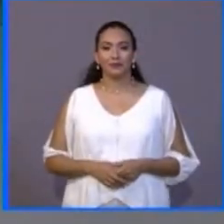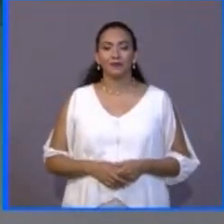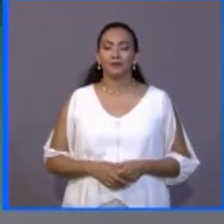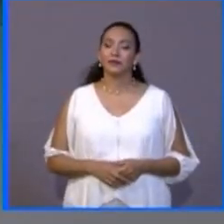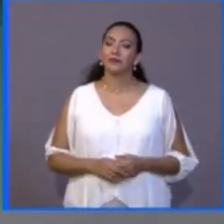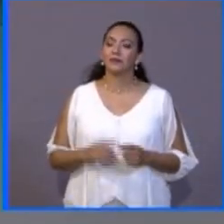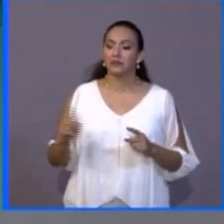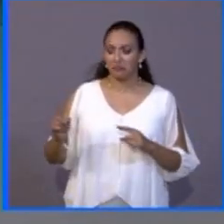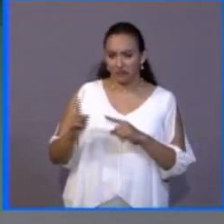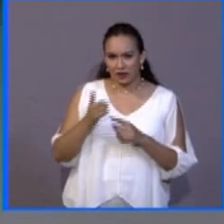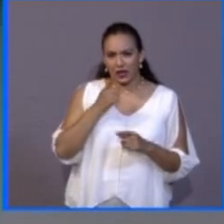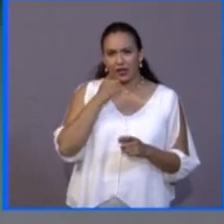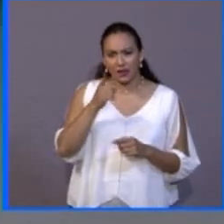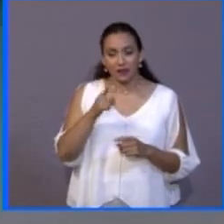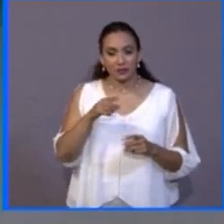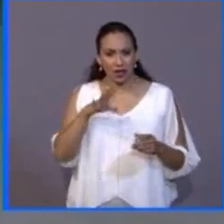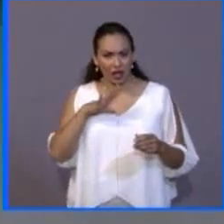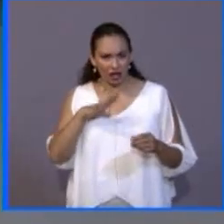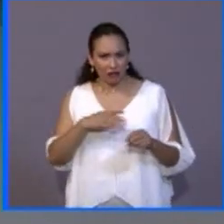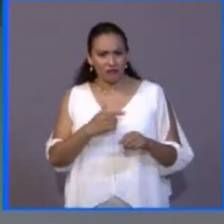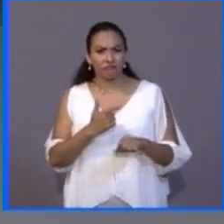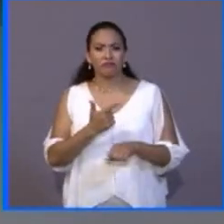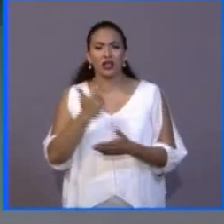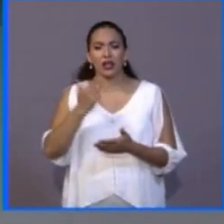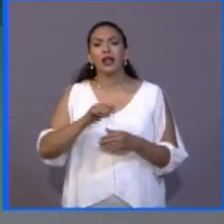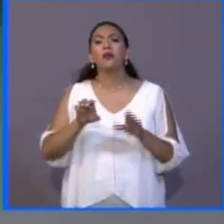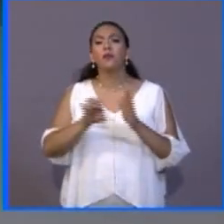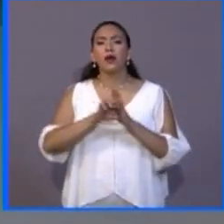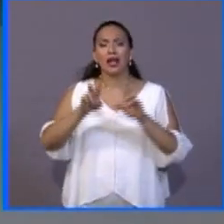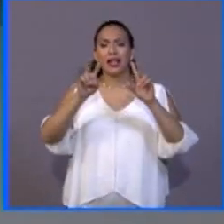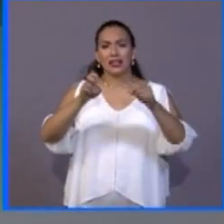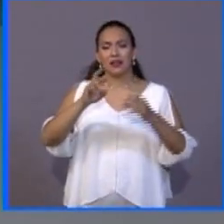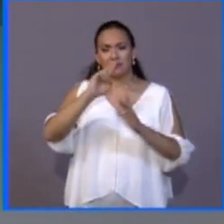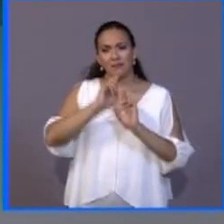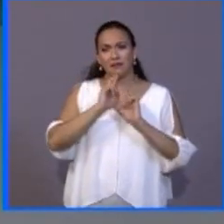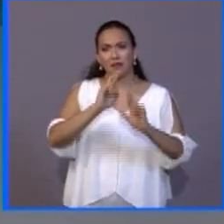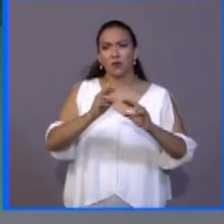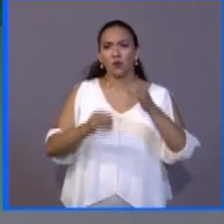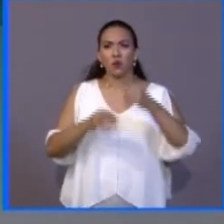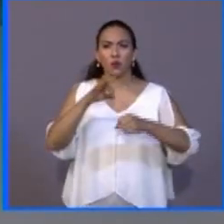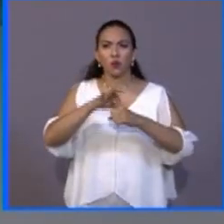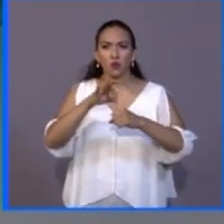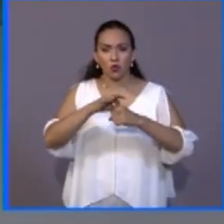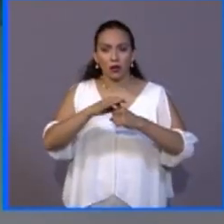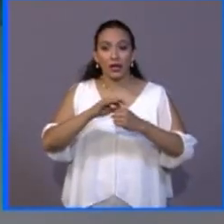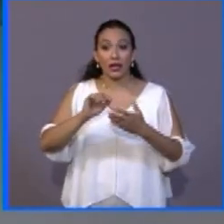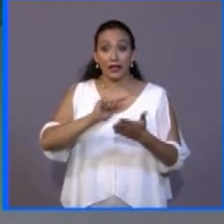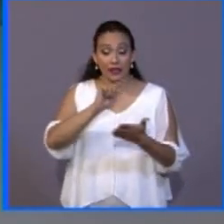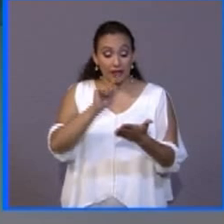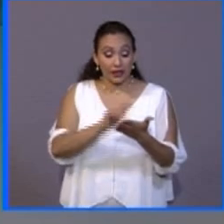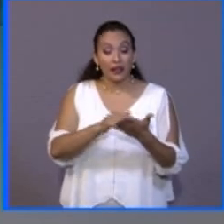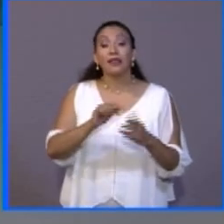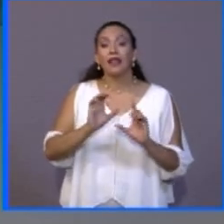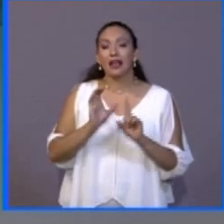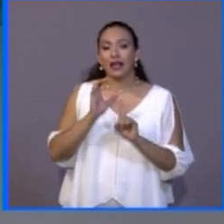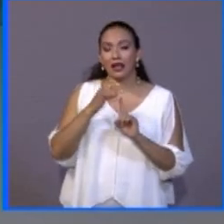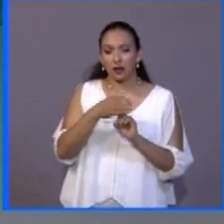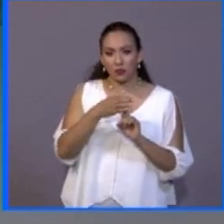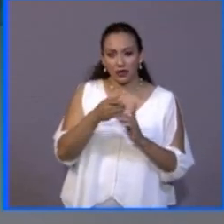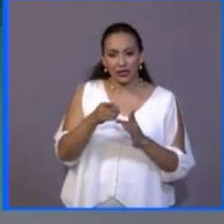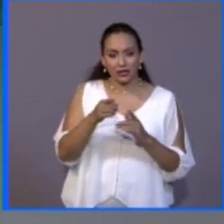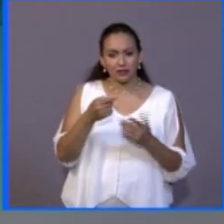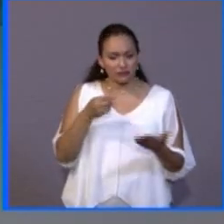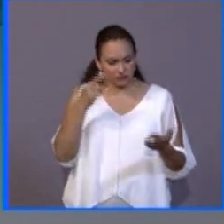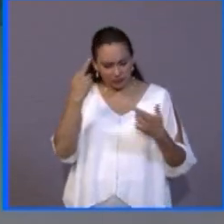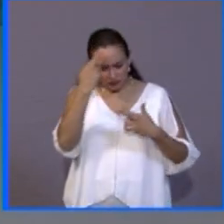La parte actora indica que los agravios contra los resultados, la validez de la elección impugnada y resolución de la comisión organizadora